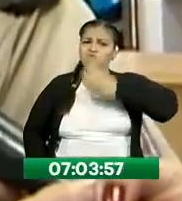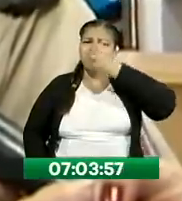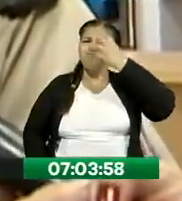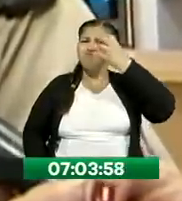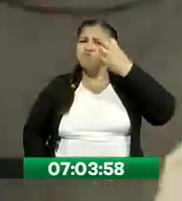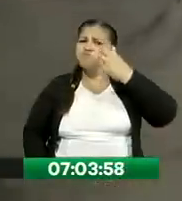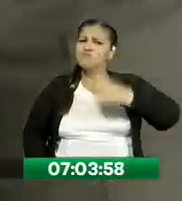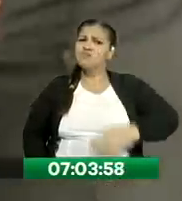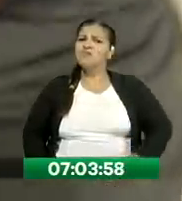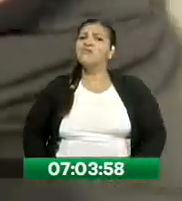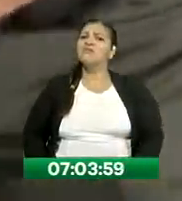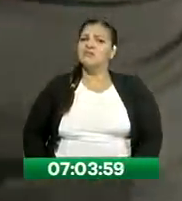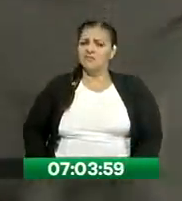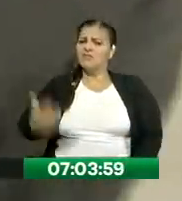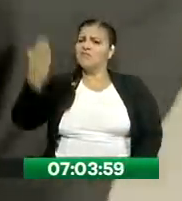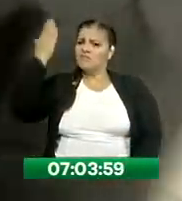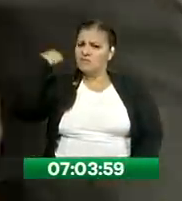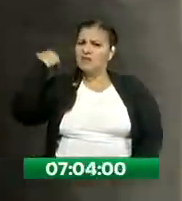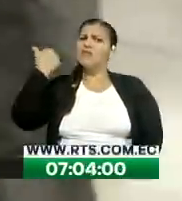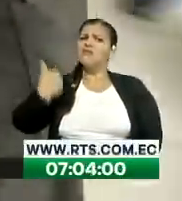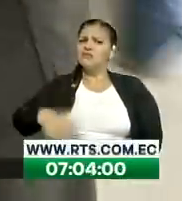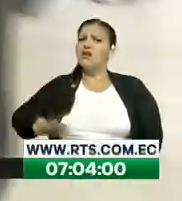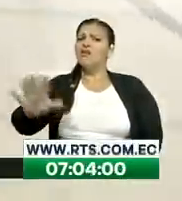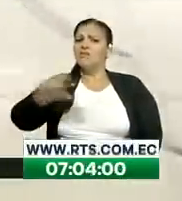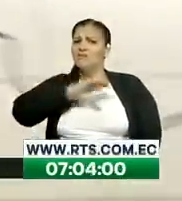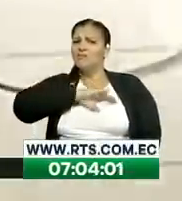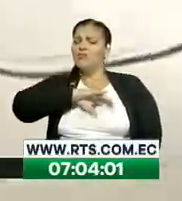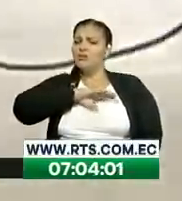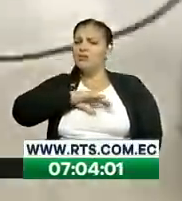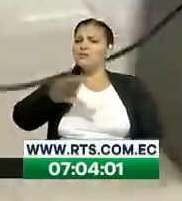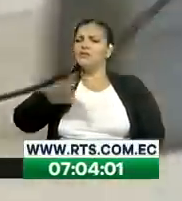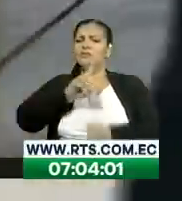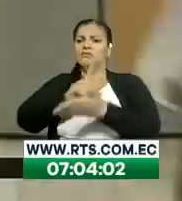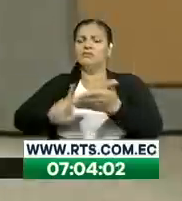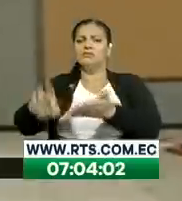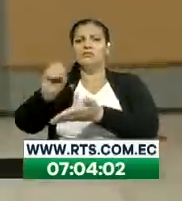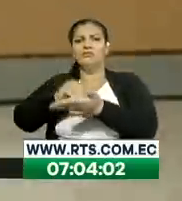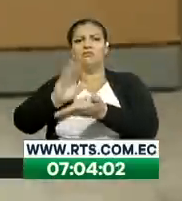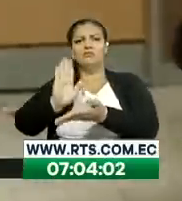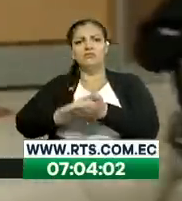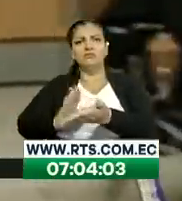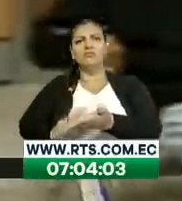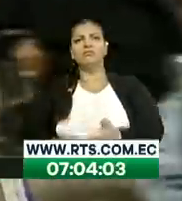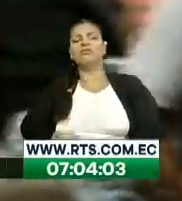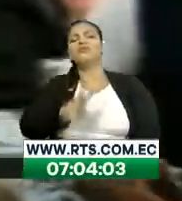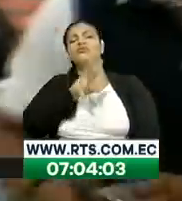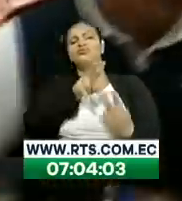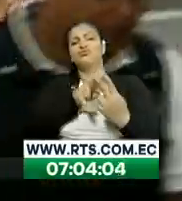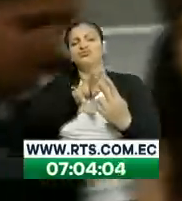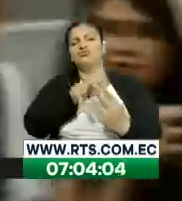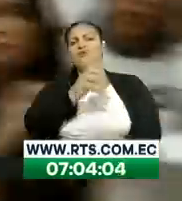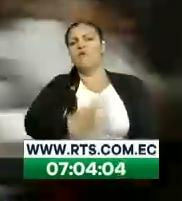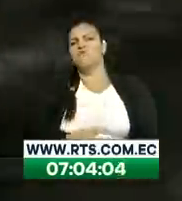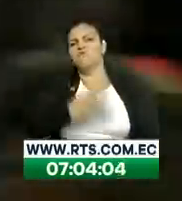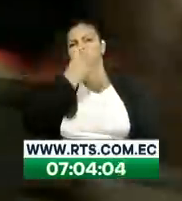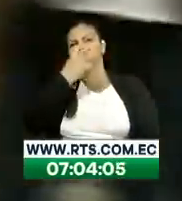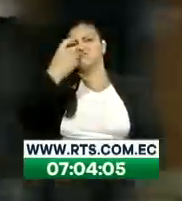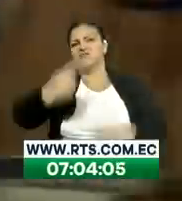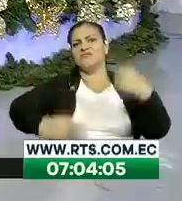violencia intrafamiliar. Hacen un llamado a la ciudadanía para que denuncien este tipo de acciones, informó Adriana